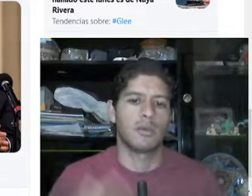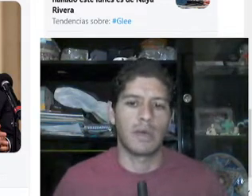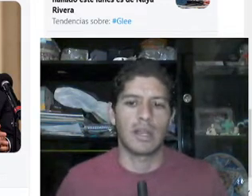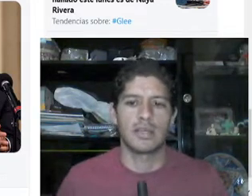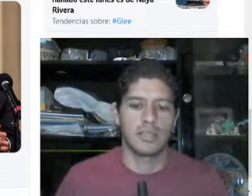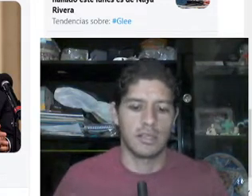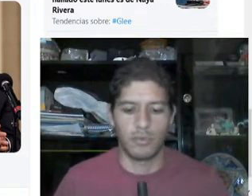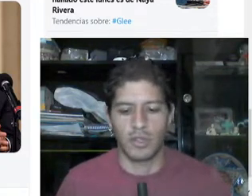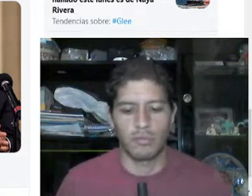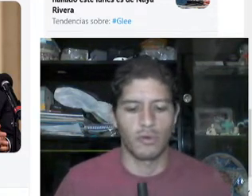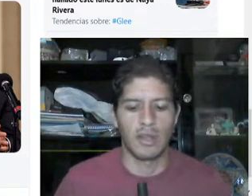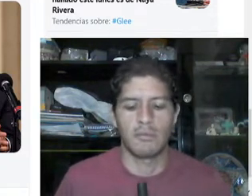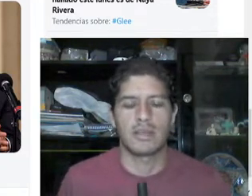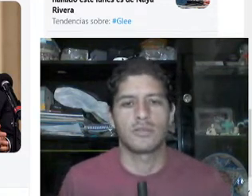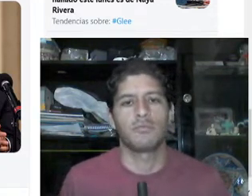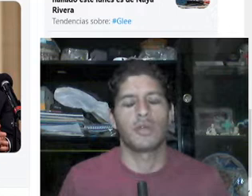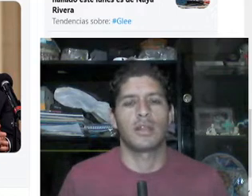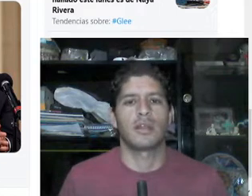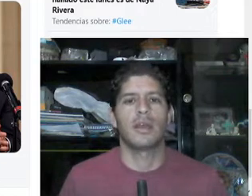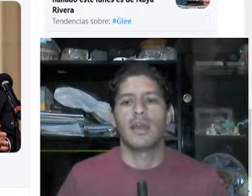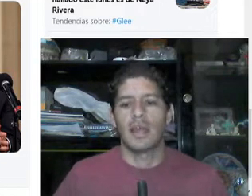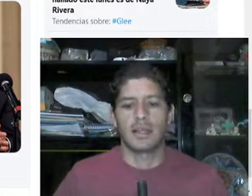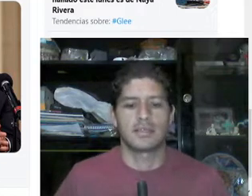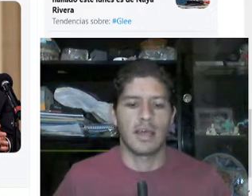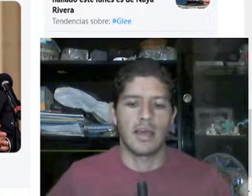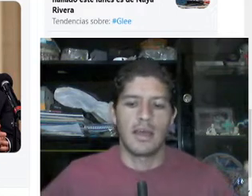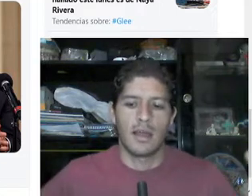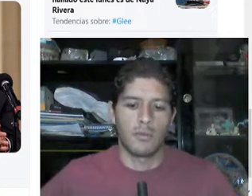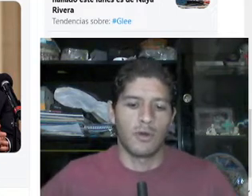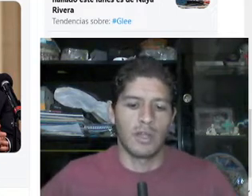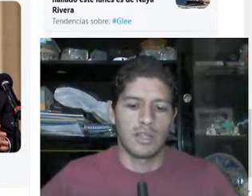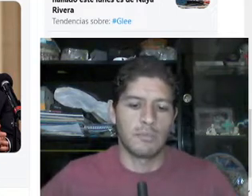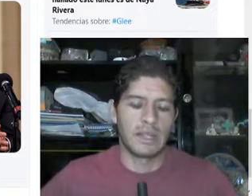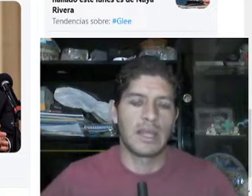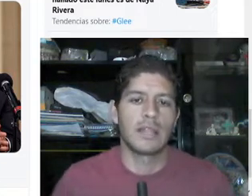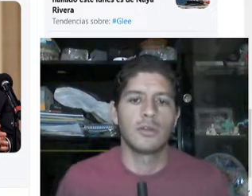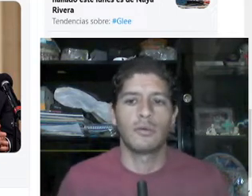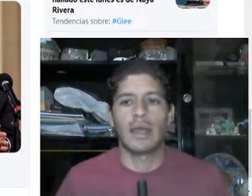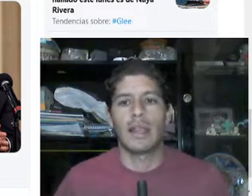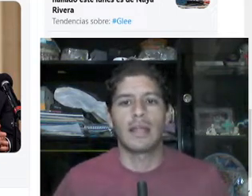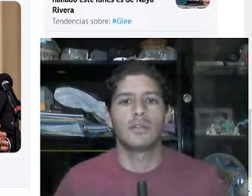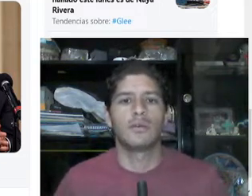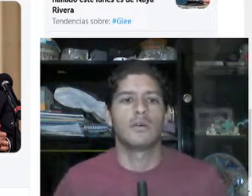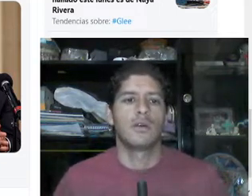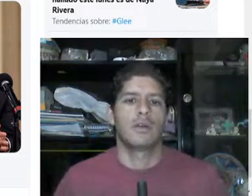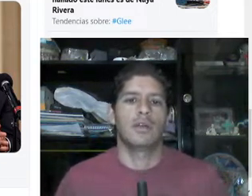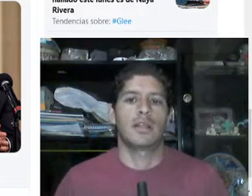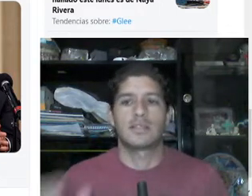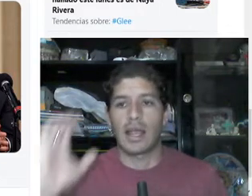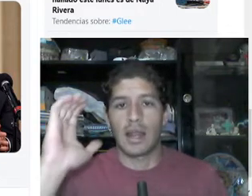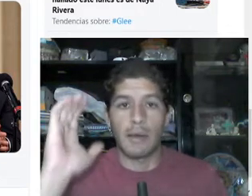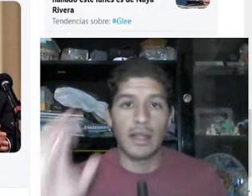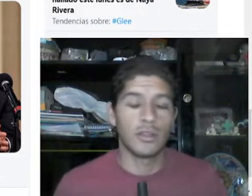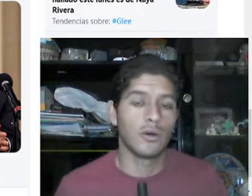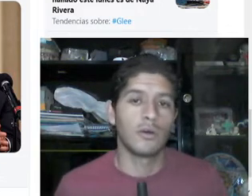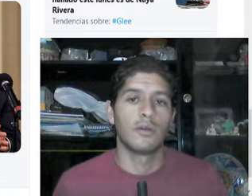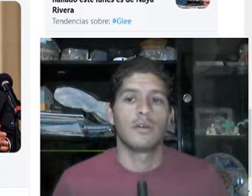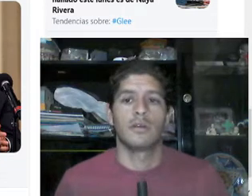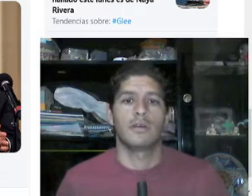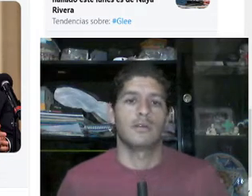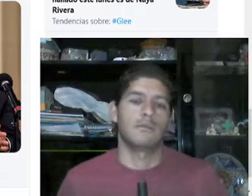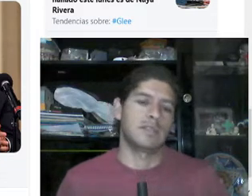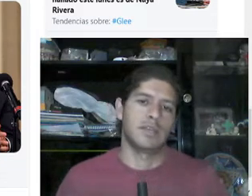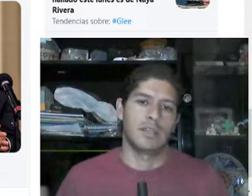puede tomar este tipo de problemas, ¿no? Por el que está a lo mejor interpretando, bailando, el que está